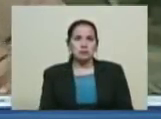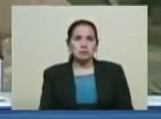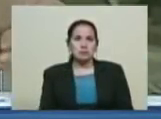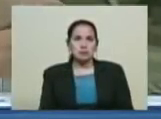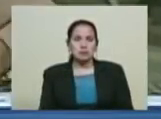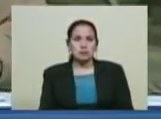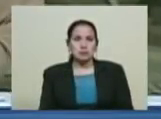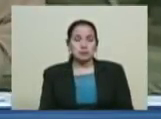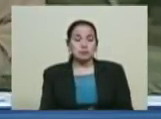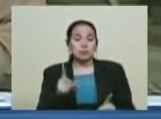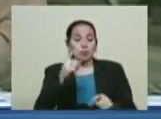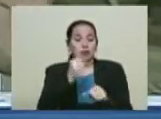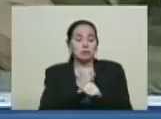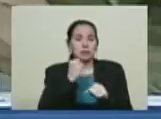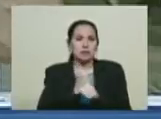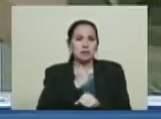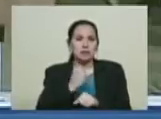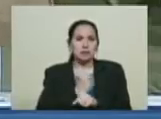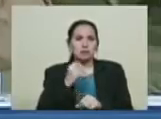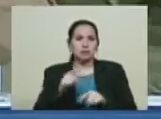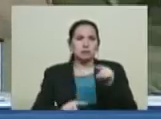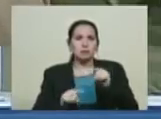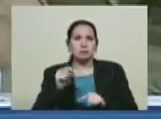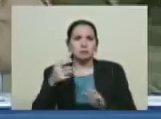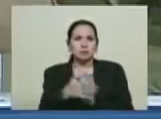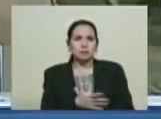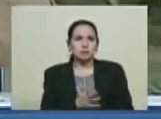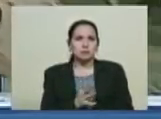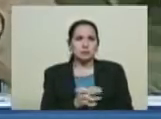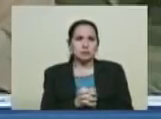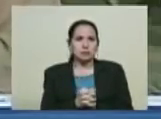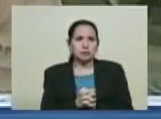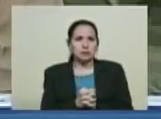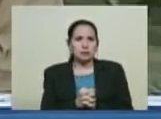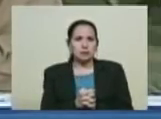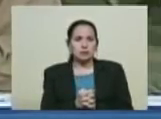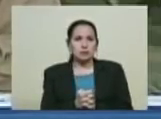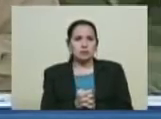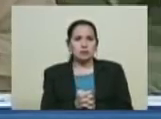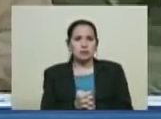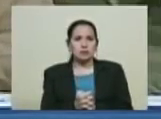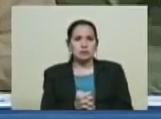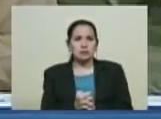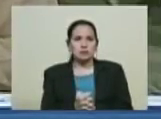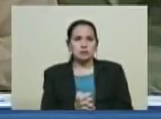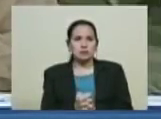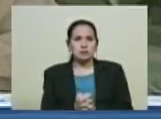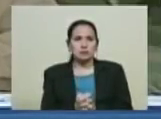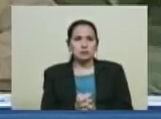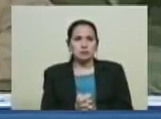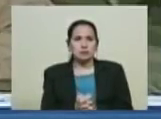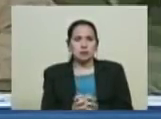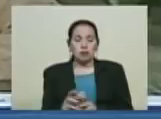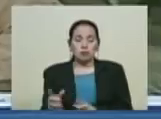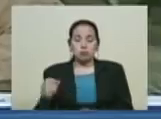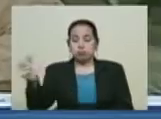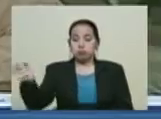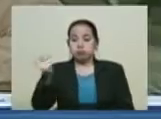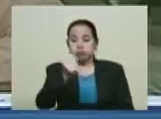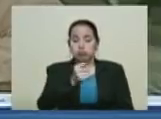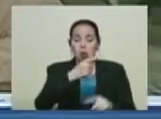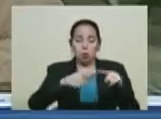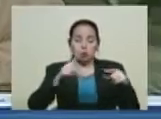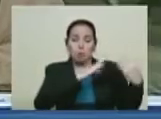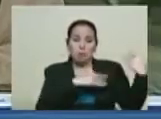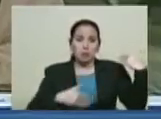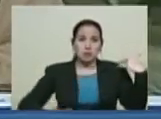hay que trabajar bien. Así que creo la industria nacional del agua, ¿no? Ahí designa un compañero presidente,